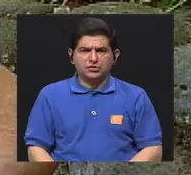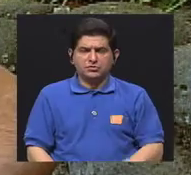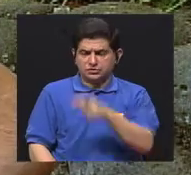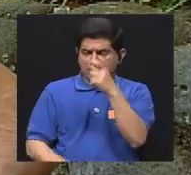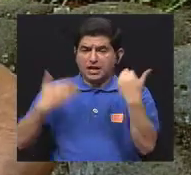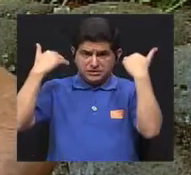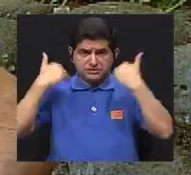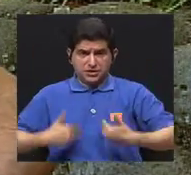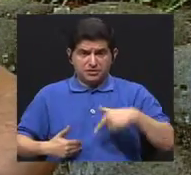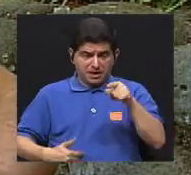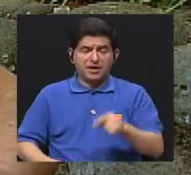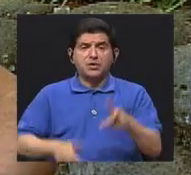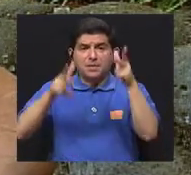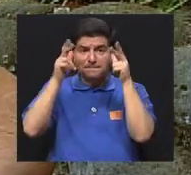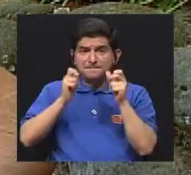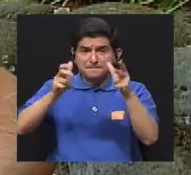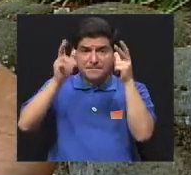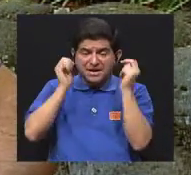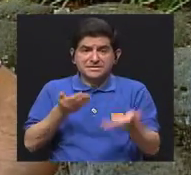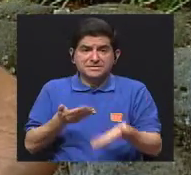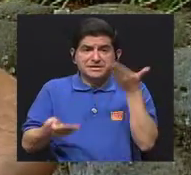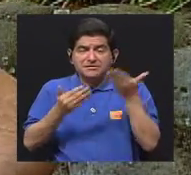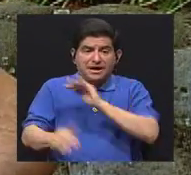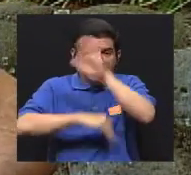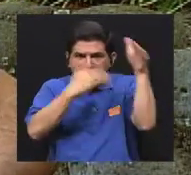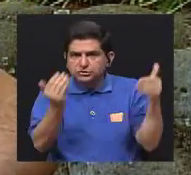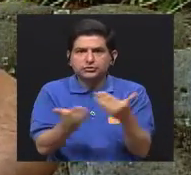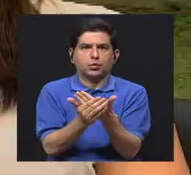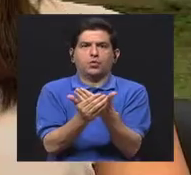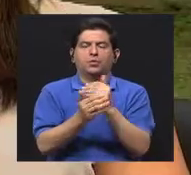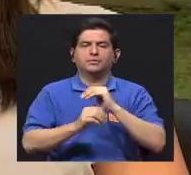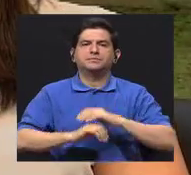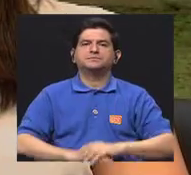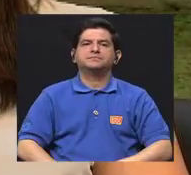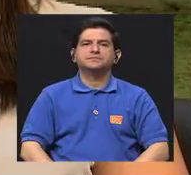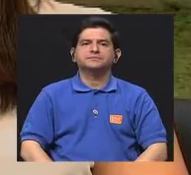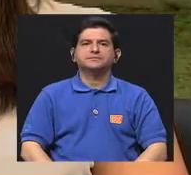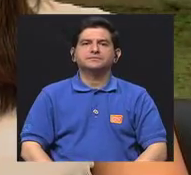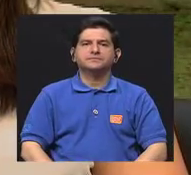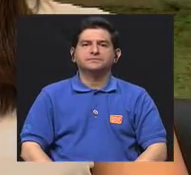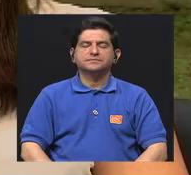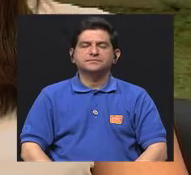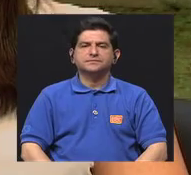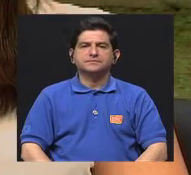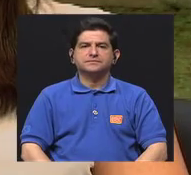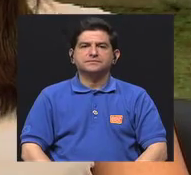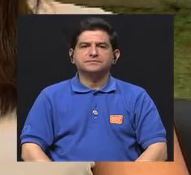humanos, porque por ahí percibimos casi que todo, ¿verdad? Entonces, pues,